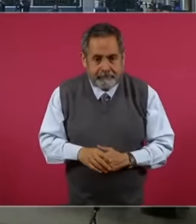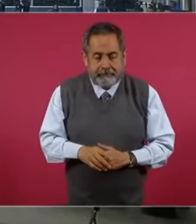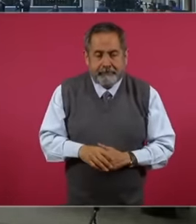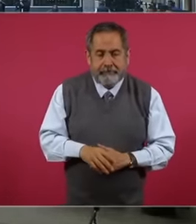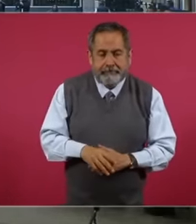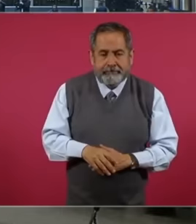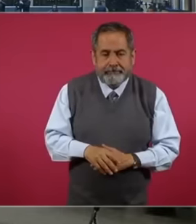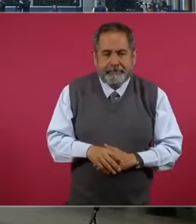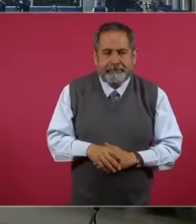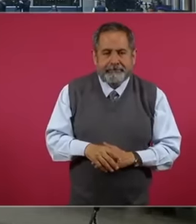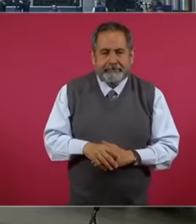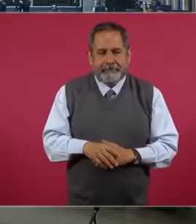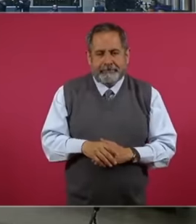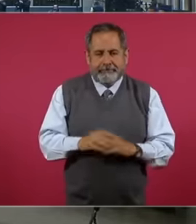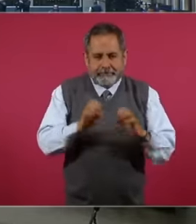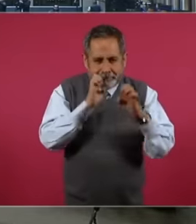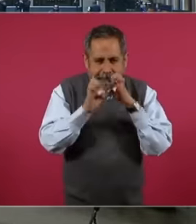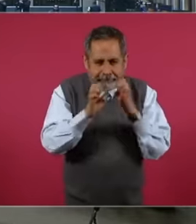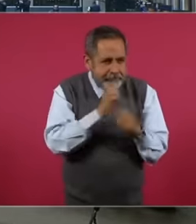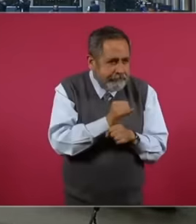hacer un reportaje